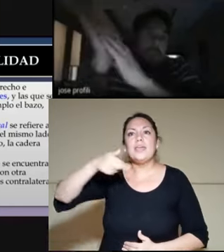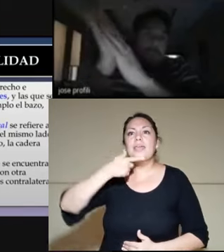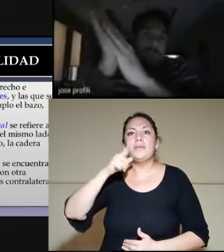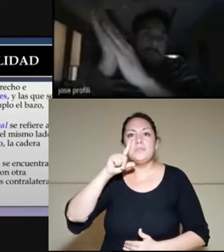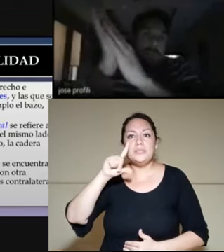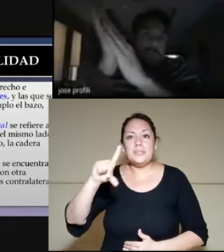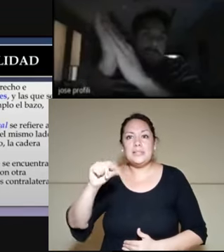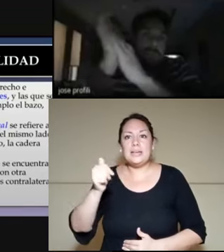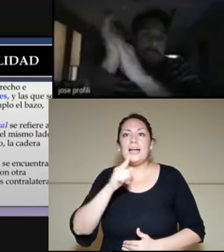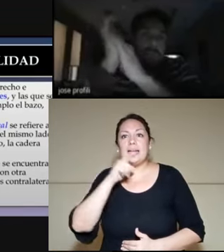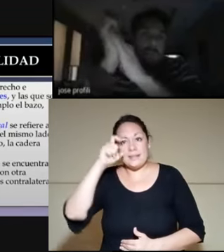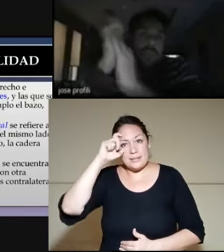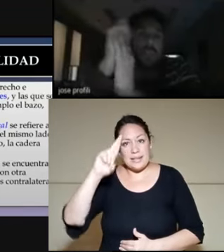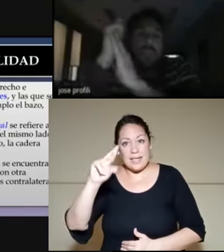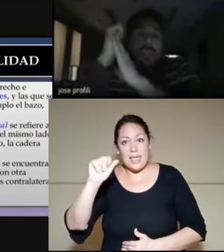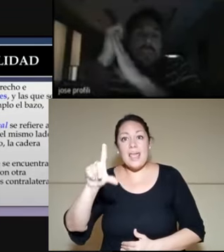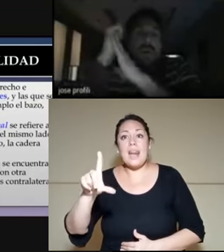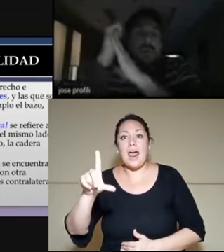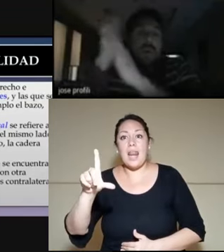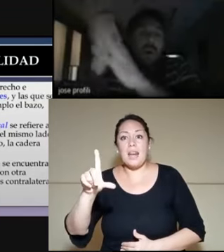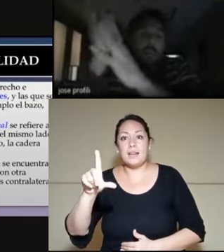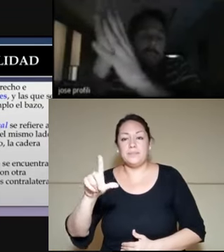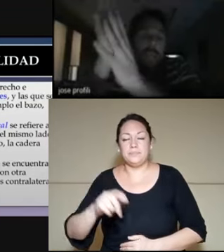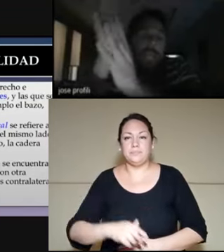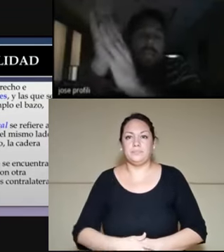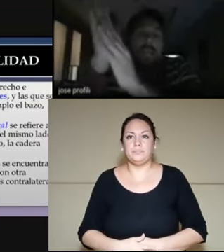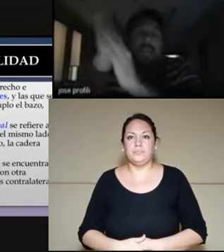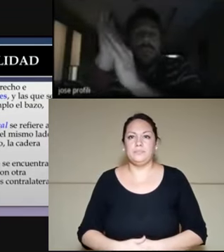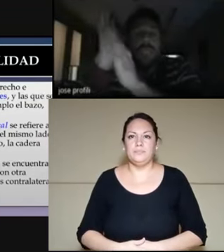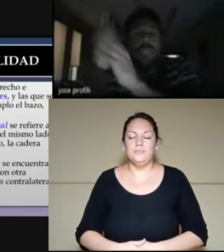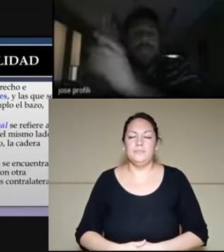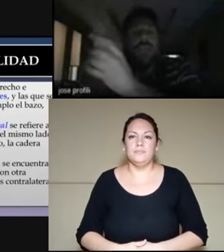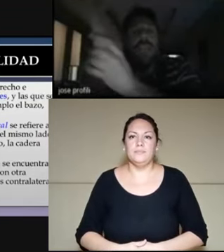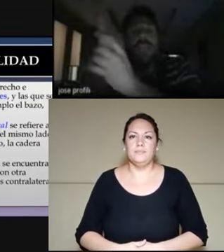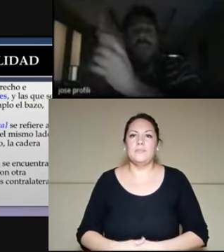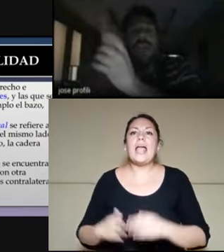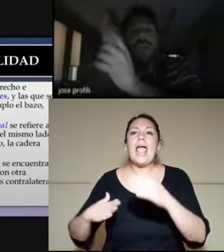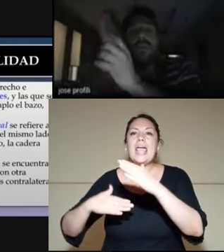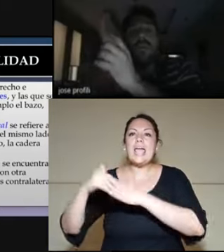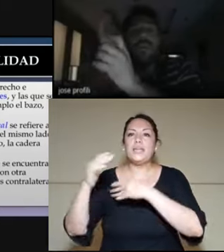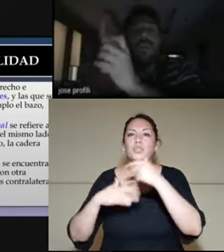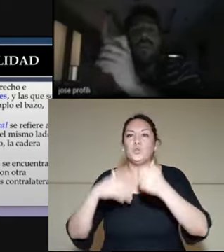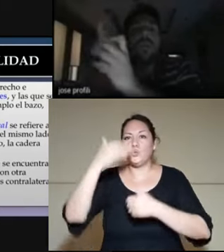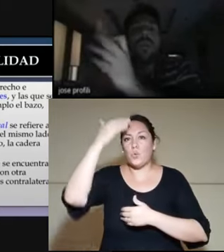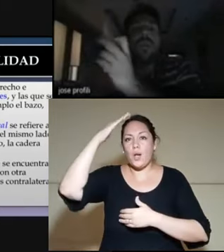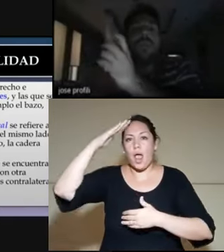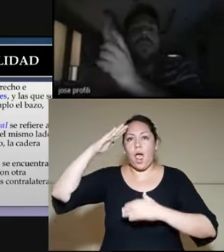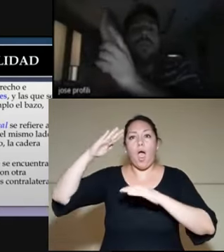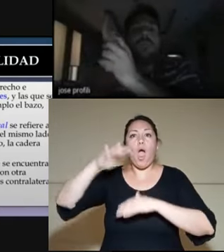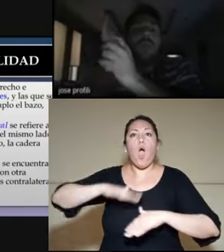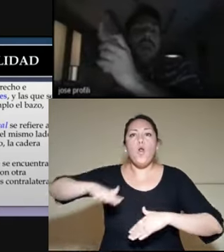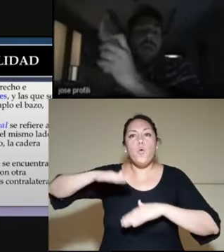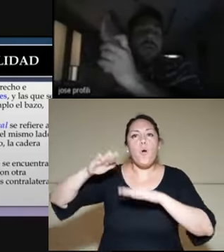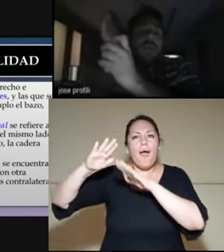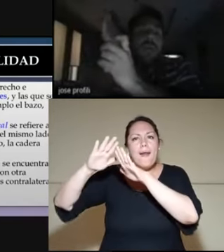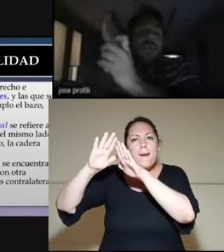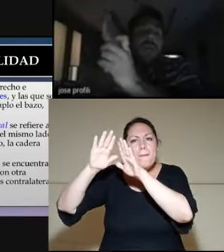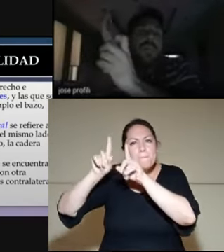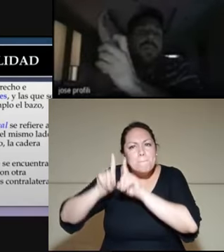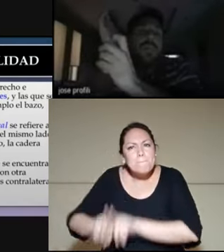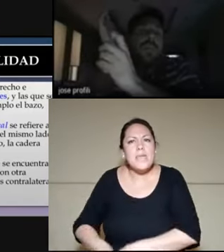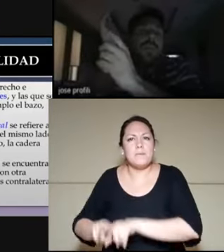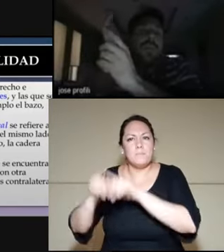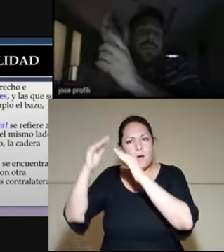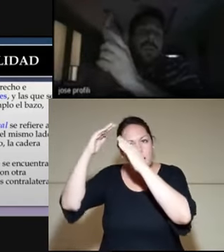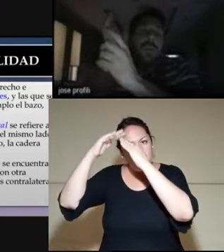mismo lado, el derecho. Entonces, u homolateral. Entonces, se refiere a toda la estructura que se encuentra del mismo